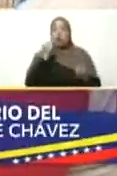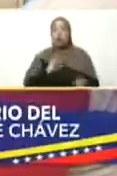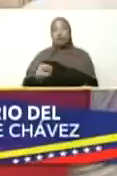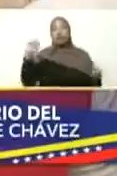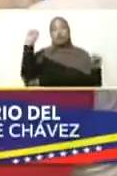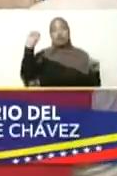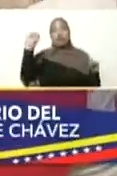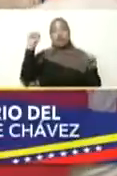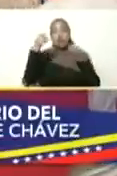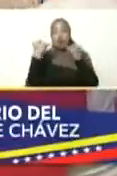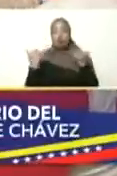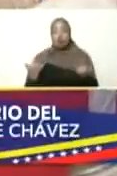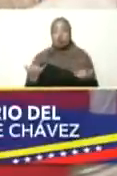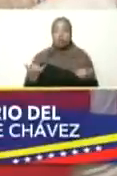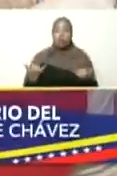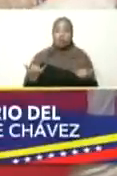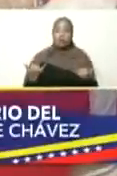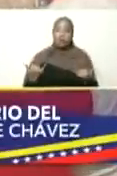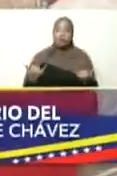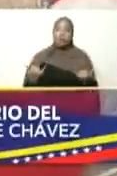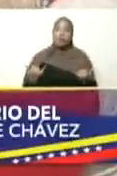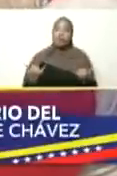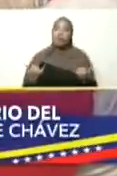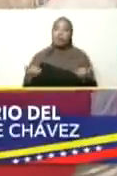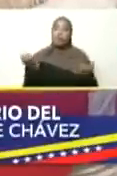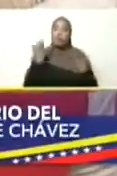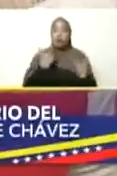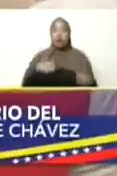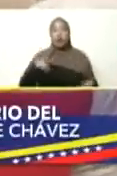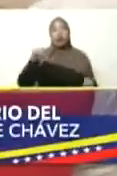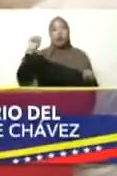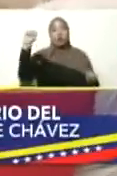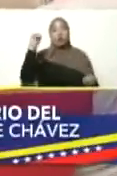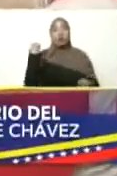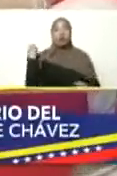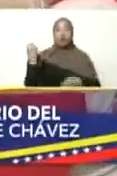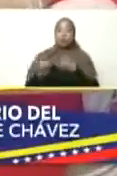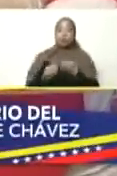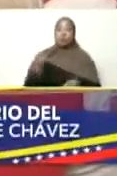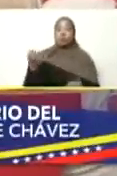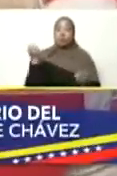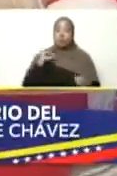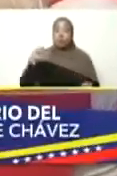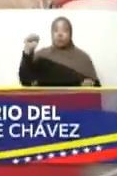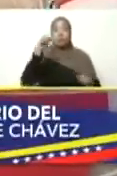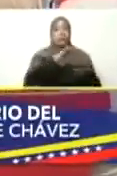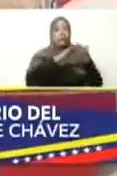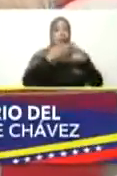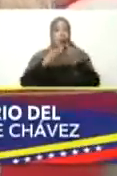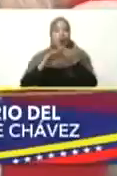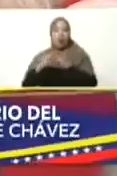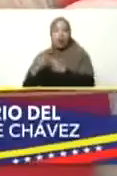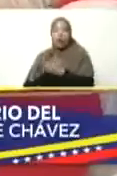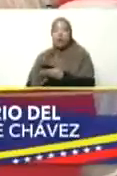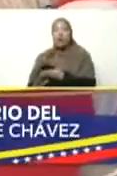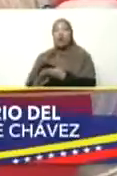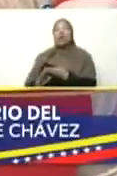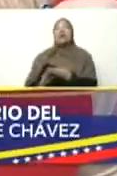socialismo territorial. Y desde el socialismo territorial estamos hablando del socialismo comunal,